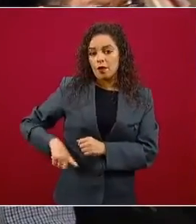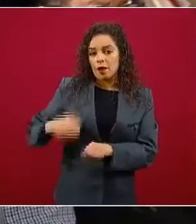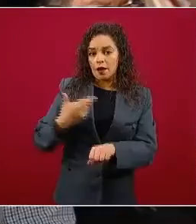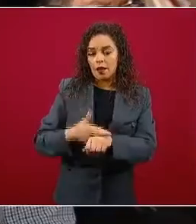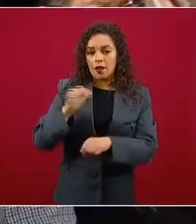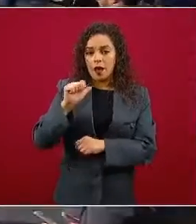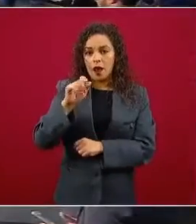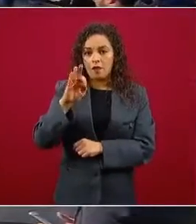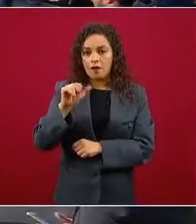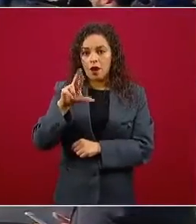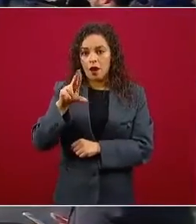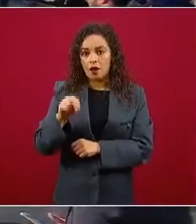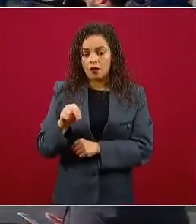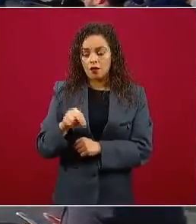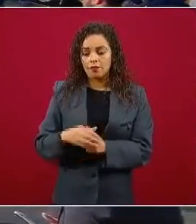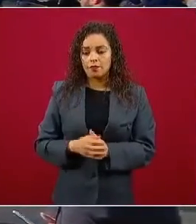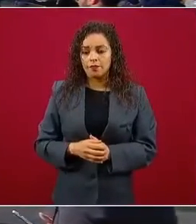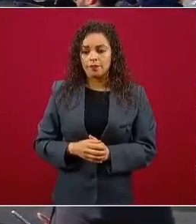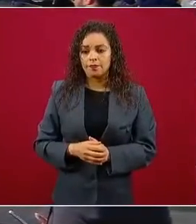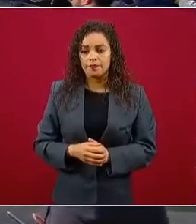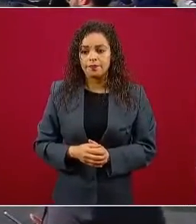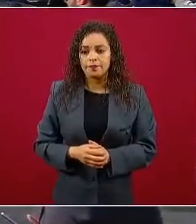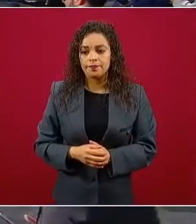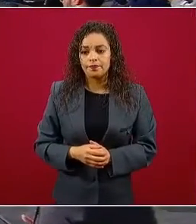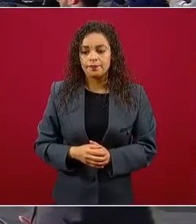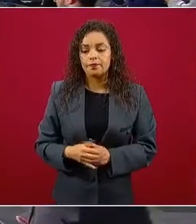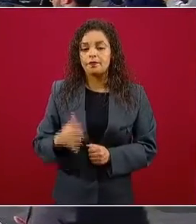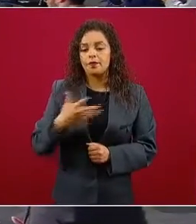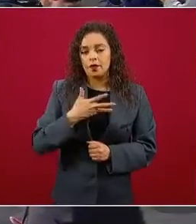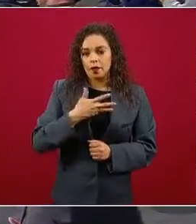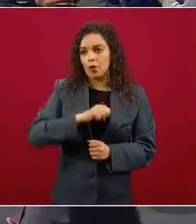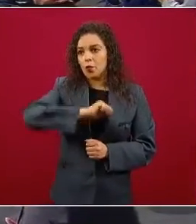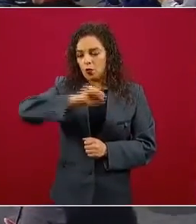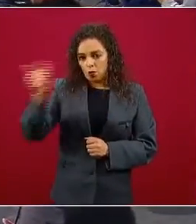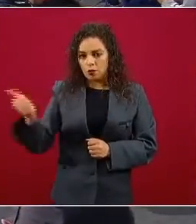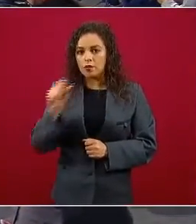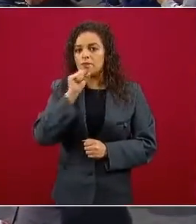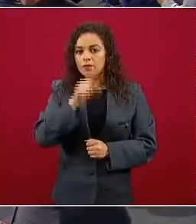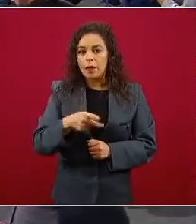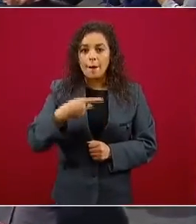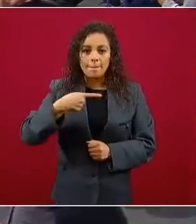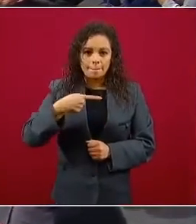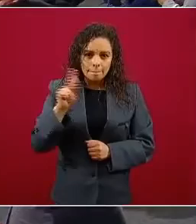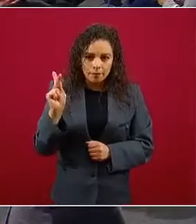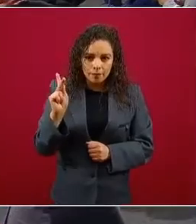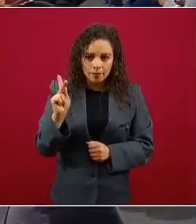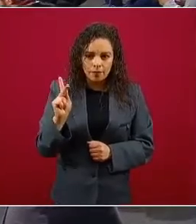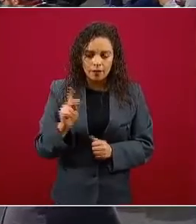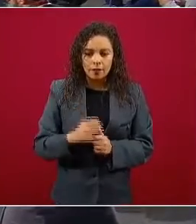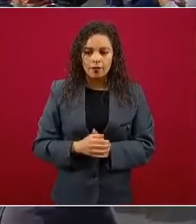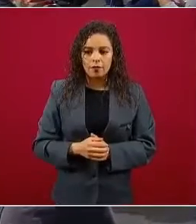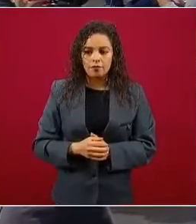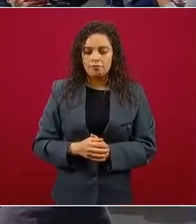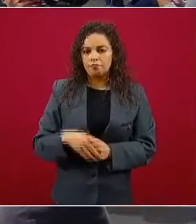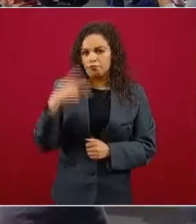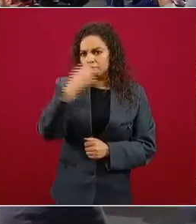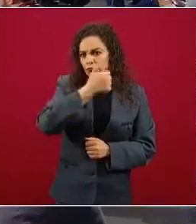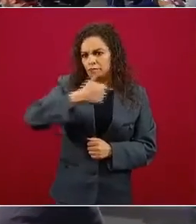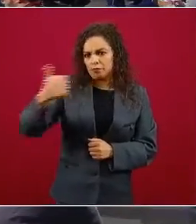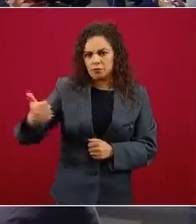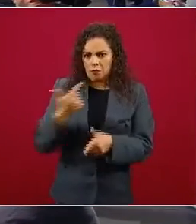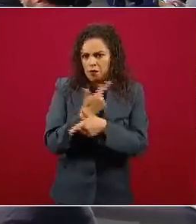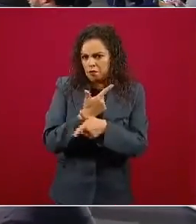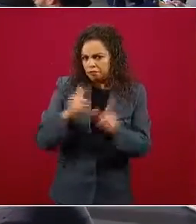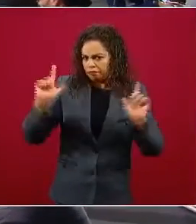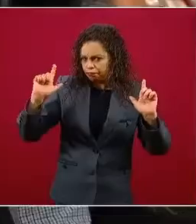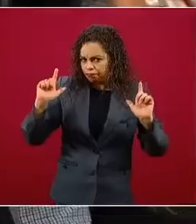y bueno, hay otros casos. El problema es que, bueno, son estados, hay autonomía, pero al final de cuentas,